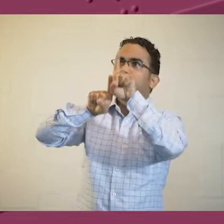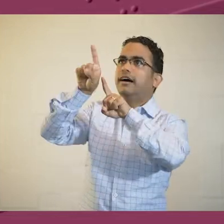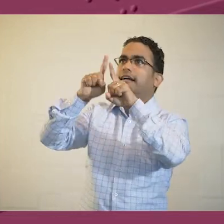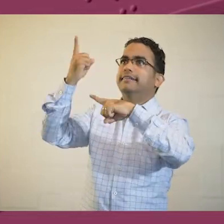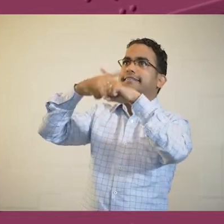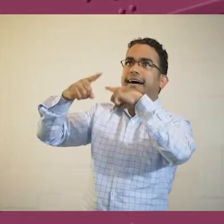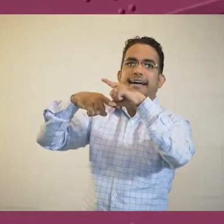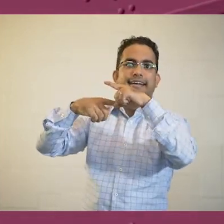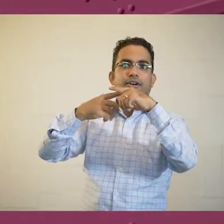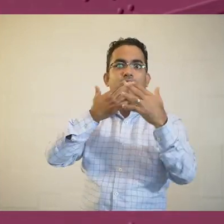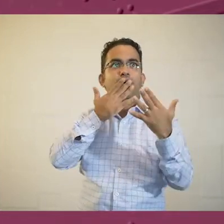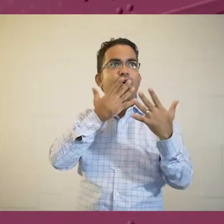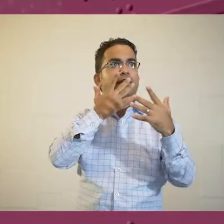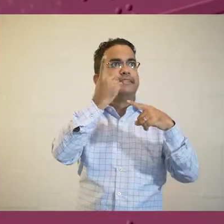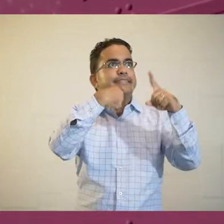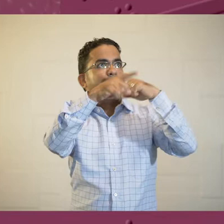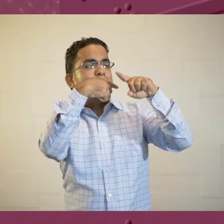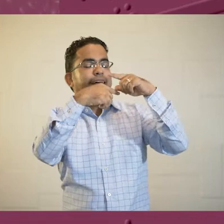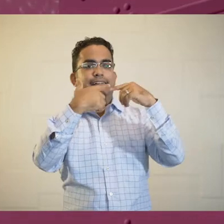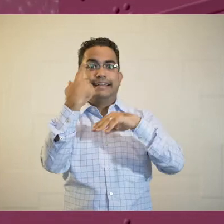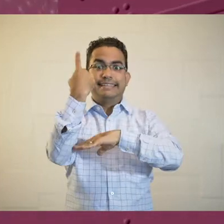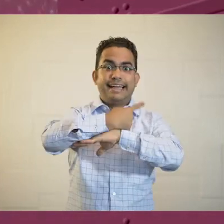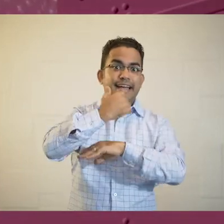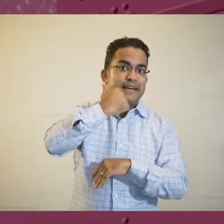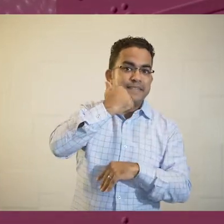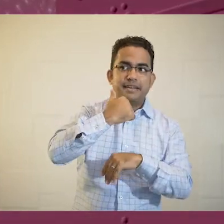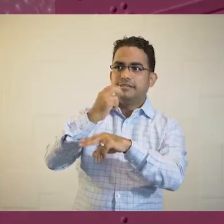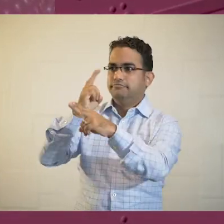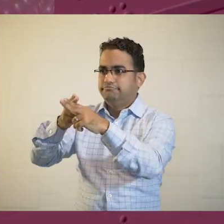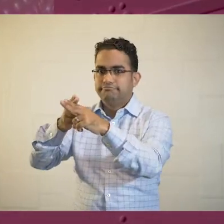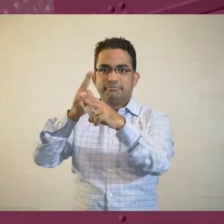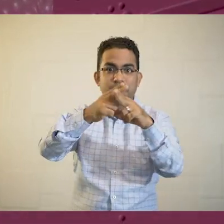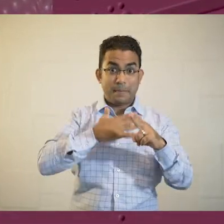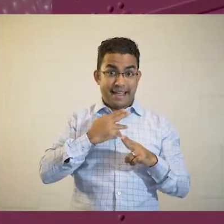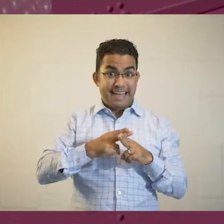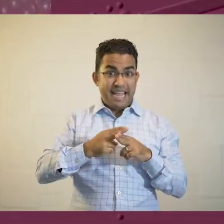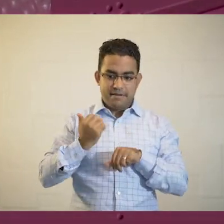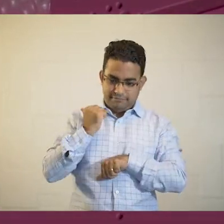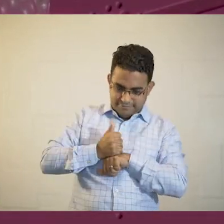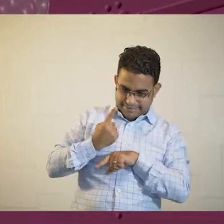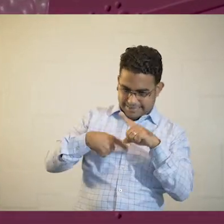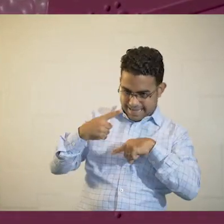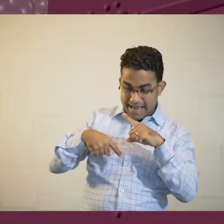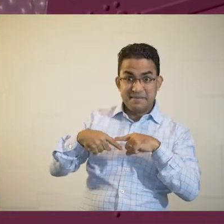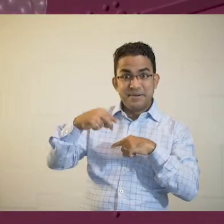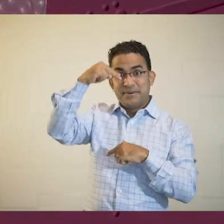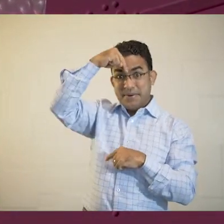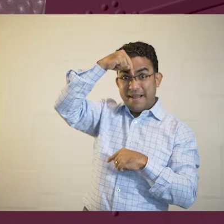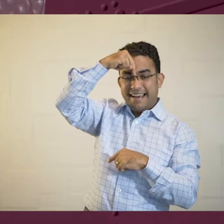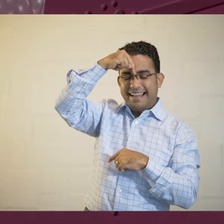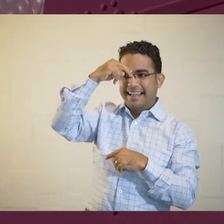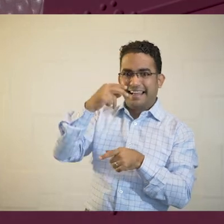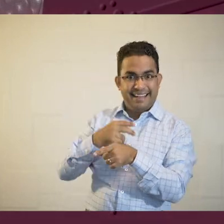y los colores. Los días y las estaciones. Los nombres propios y los apellidos. Y una